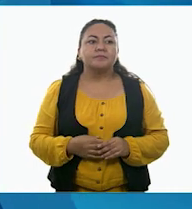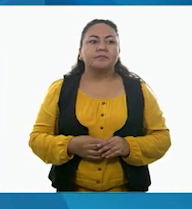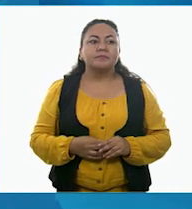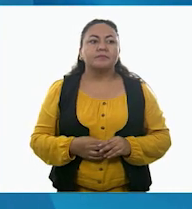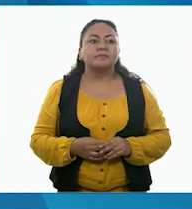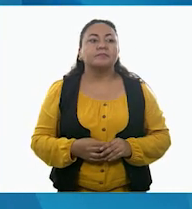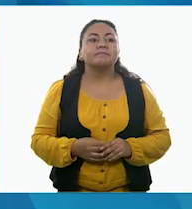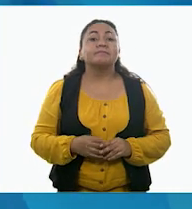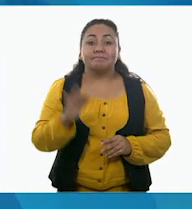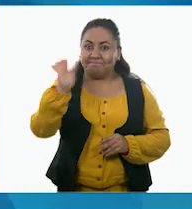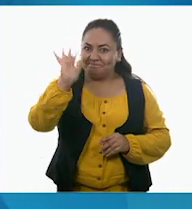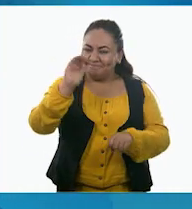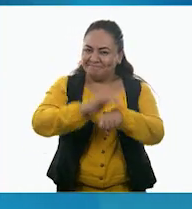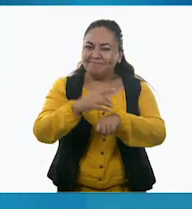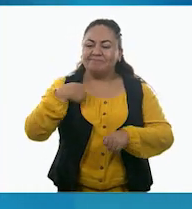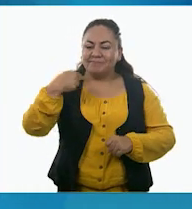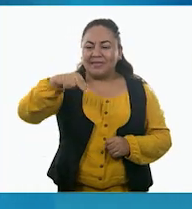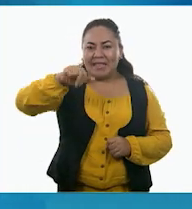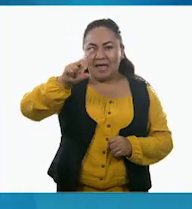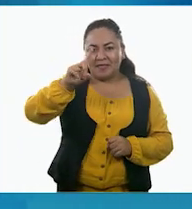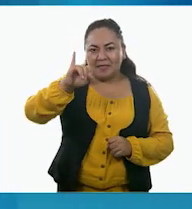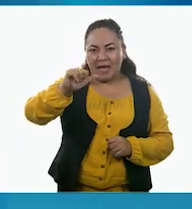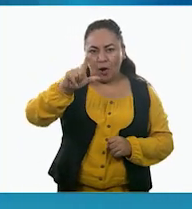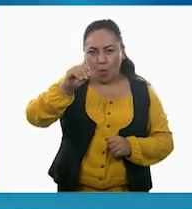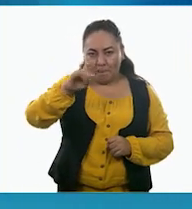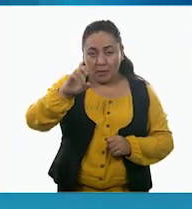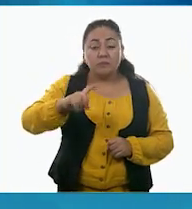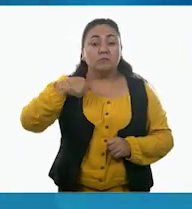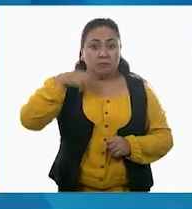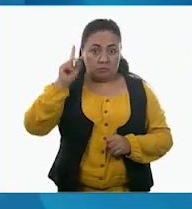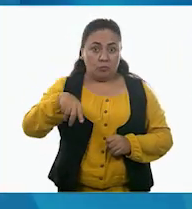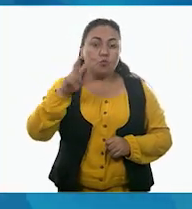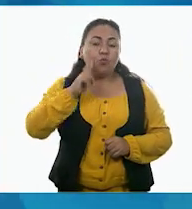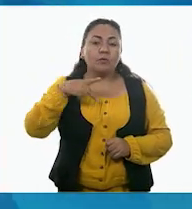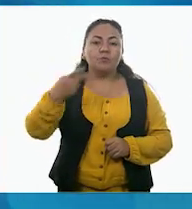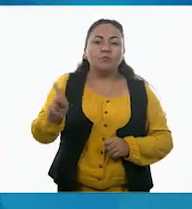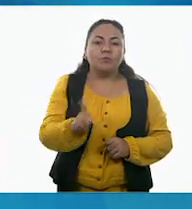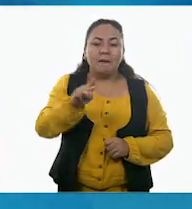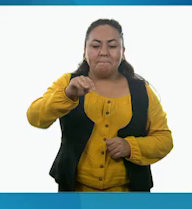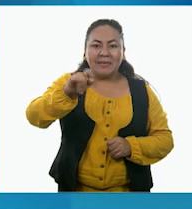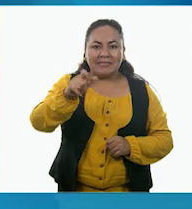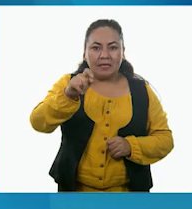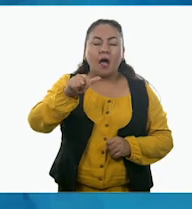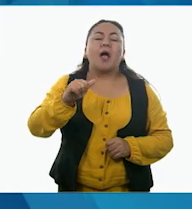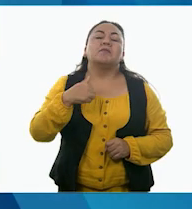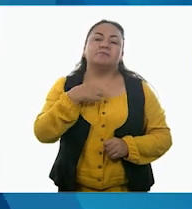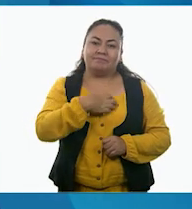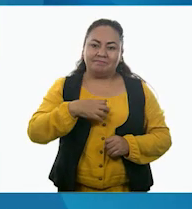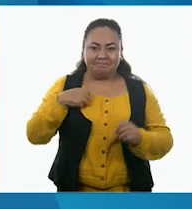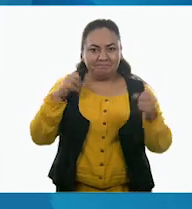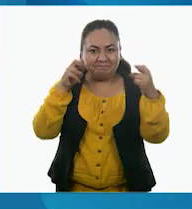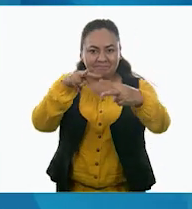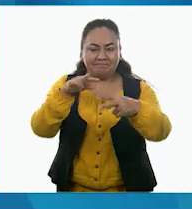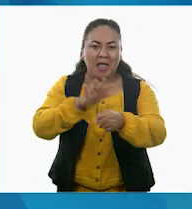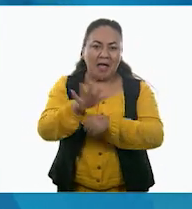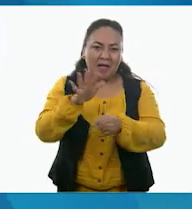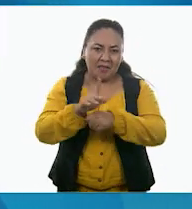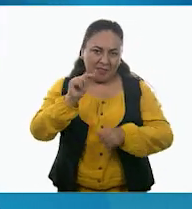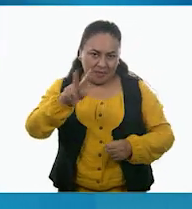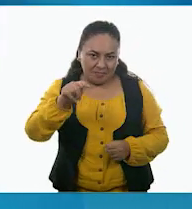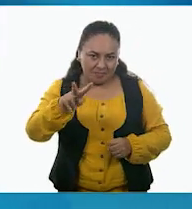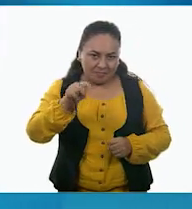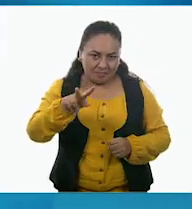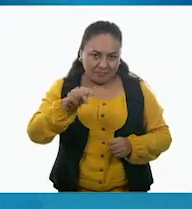Takuni, menanin Nadia López García, meñaño sabiendo a yeyu, cochanyo a meini, kunchedina. Que mi camino un